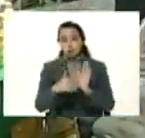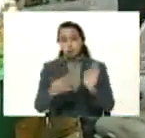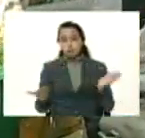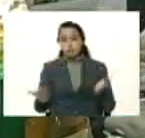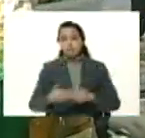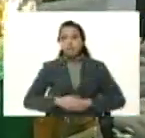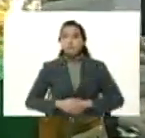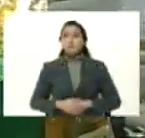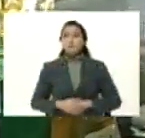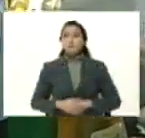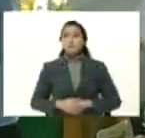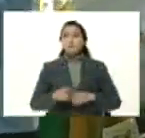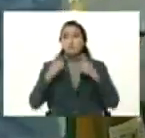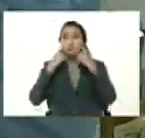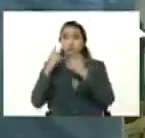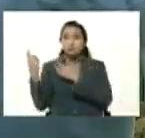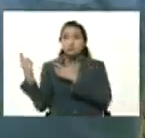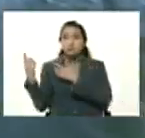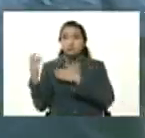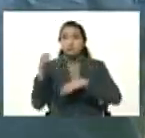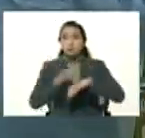Si nos vamos aquí, mira esa bota,